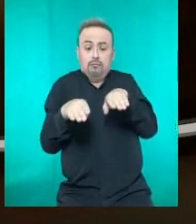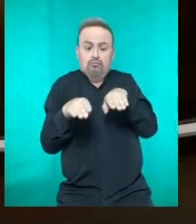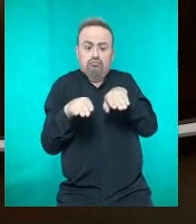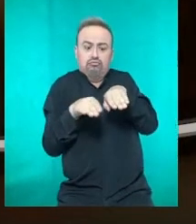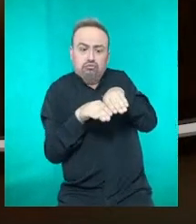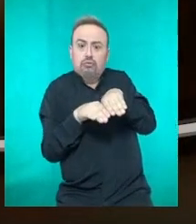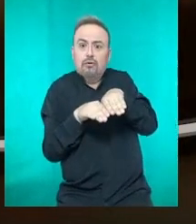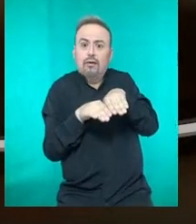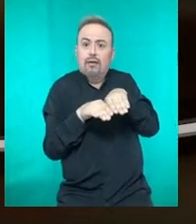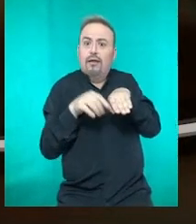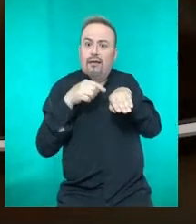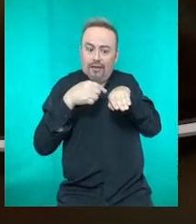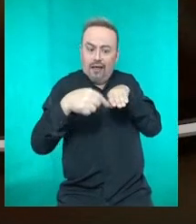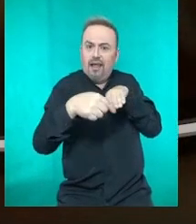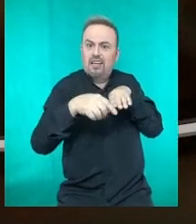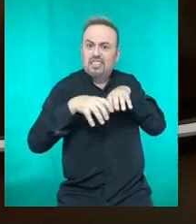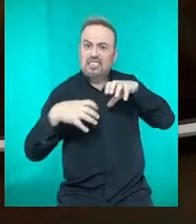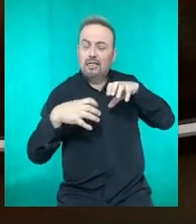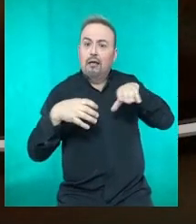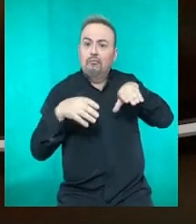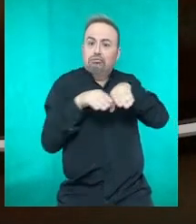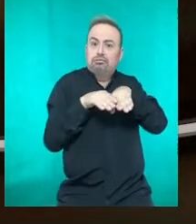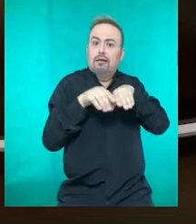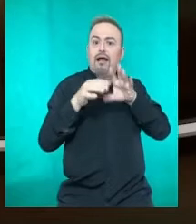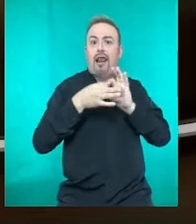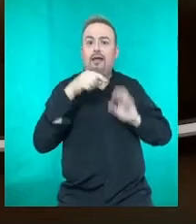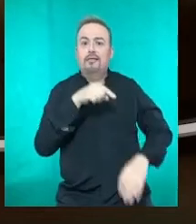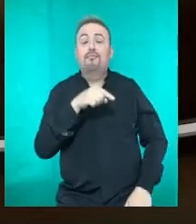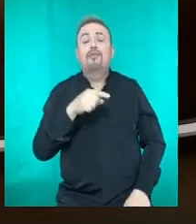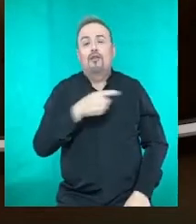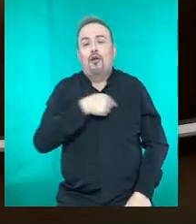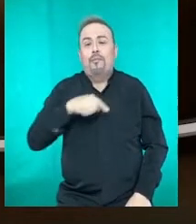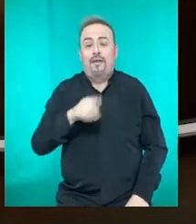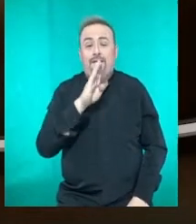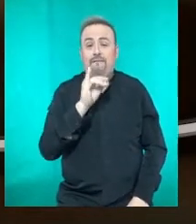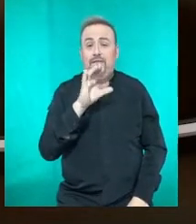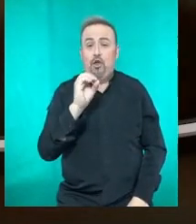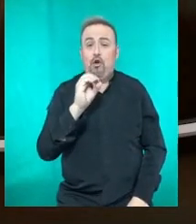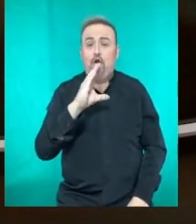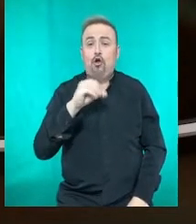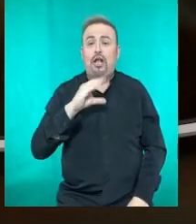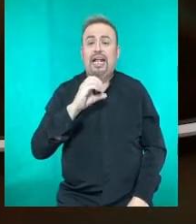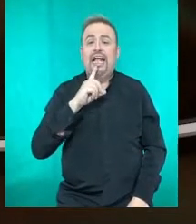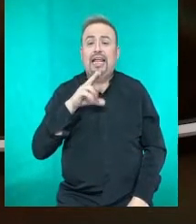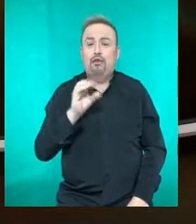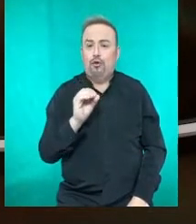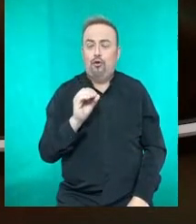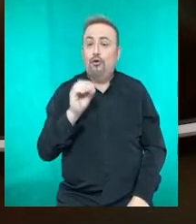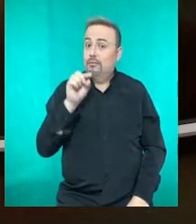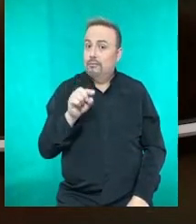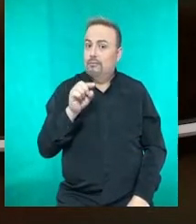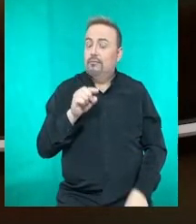hay que seguir desarrollando, hay temas importantes como la resistencia estructural, la escalabilidad de un producto como este,